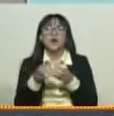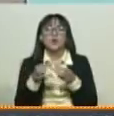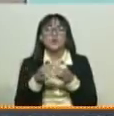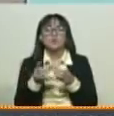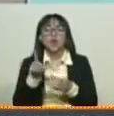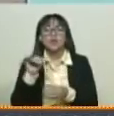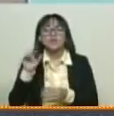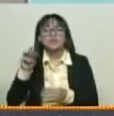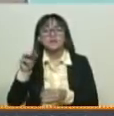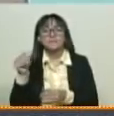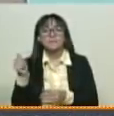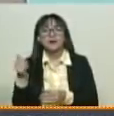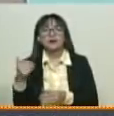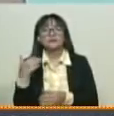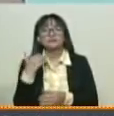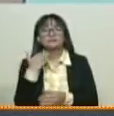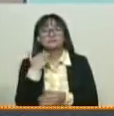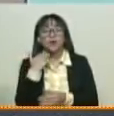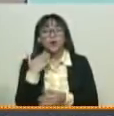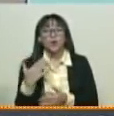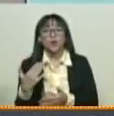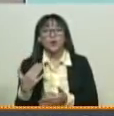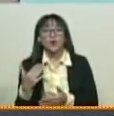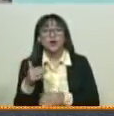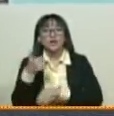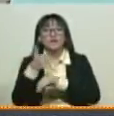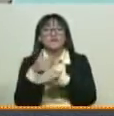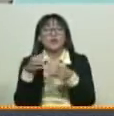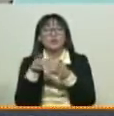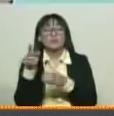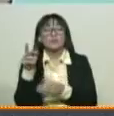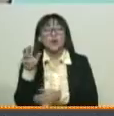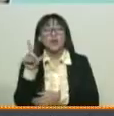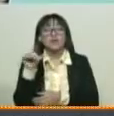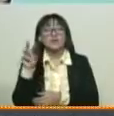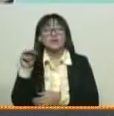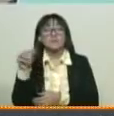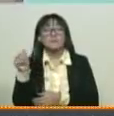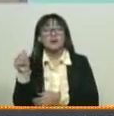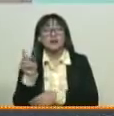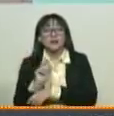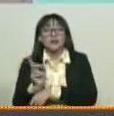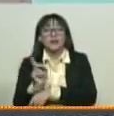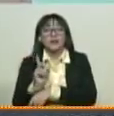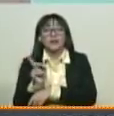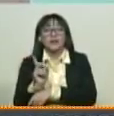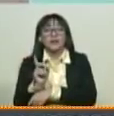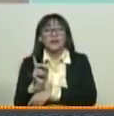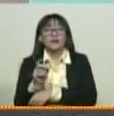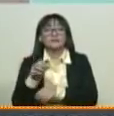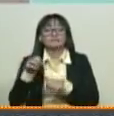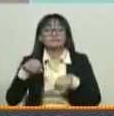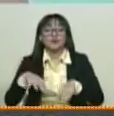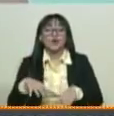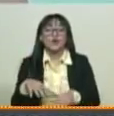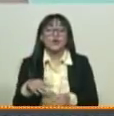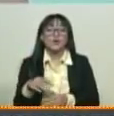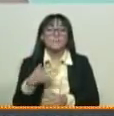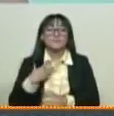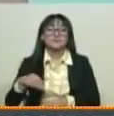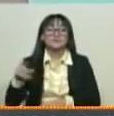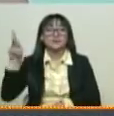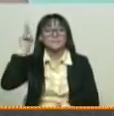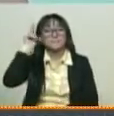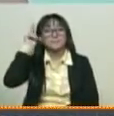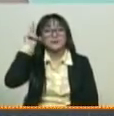Lima, que acaba de sufrir una baja sensible porque el jefe del Grupo de Lima, que es el perrito que movía la cola, lo acaban de echar de la presidencia de Perú.